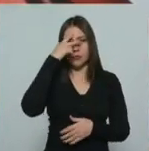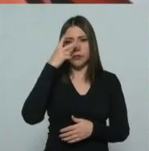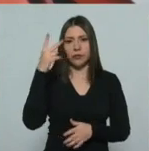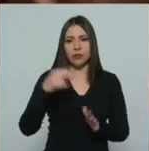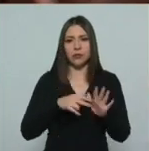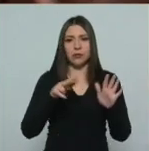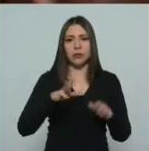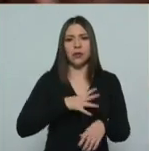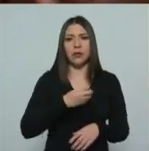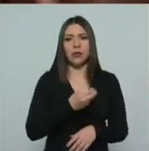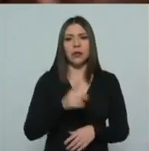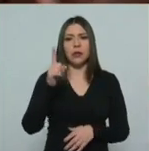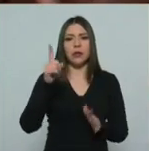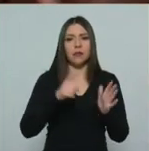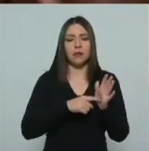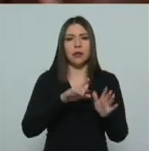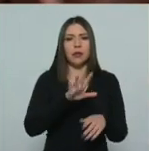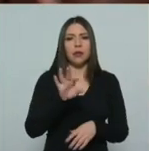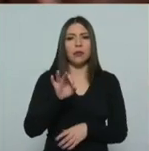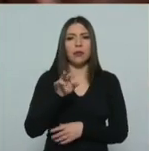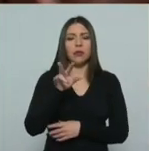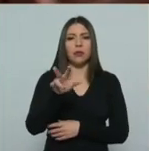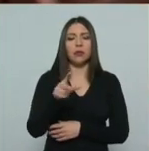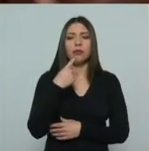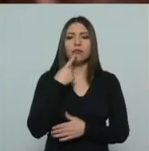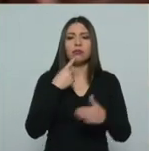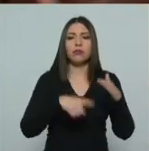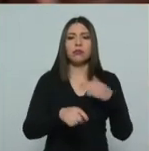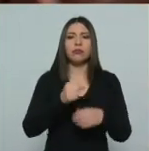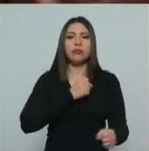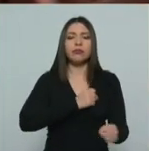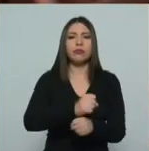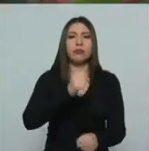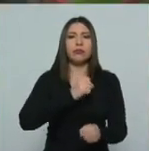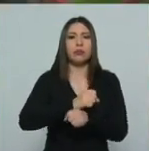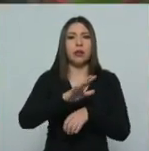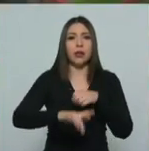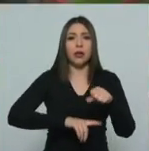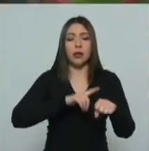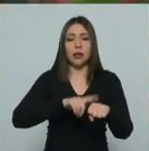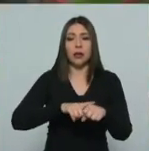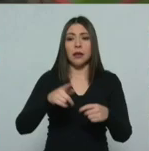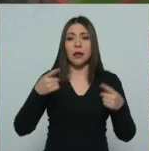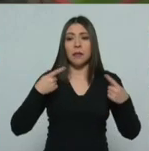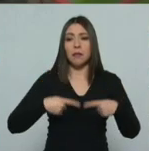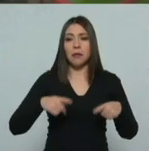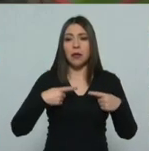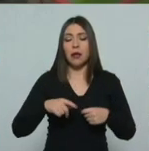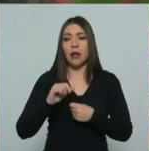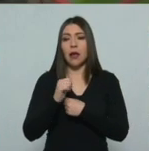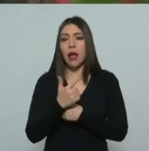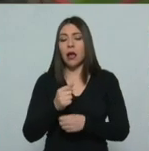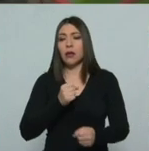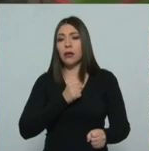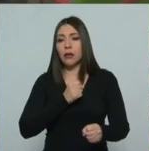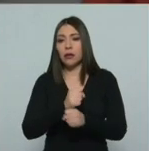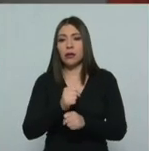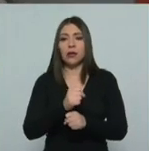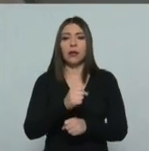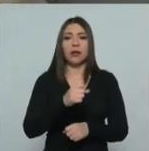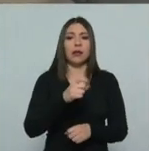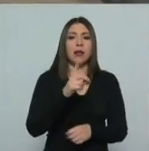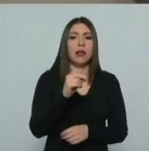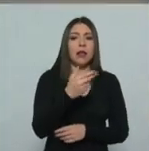registraron 1,548 quejas por maltrato animal. Toda persona que ejecute conductas de crueldad,